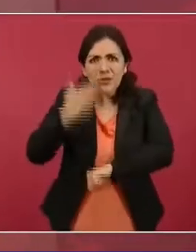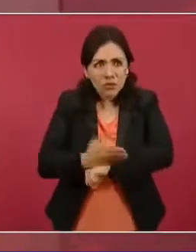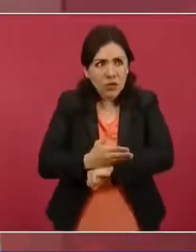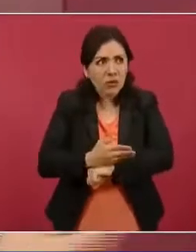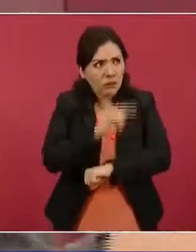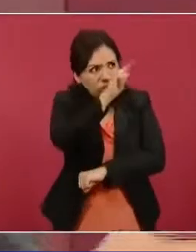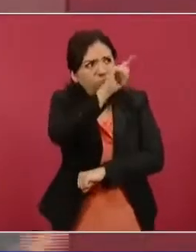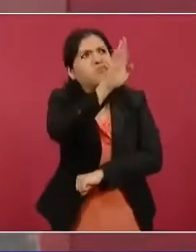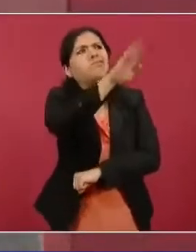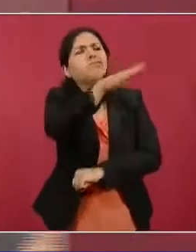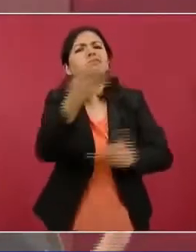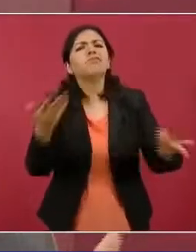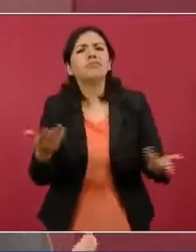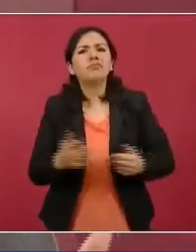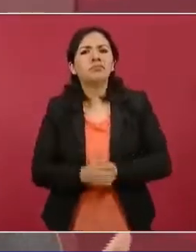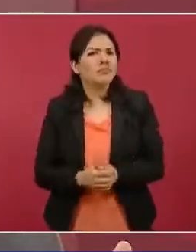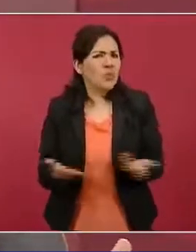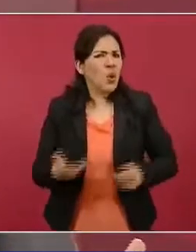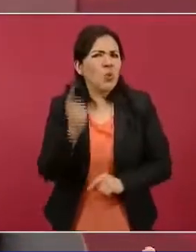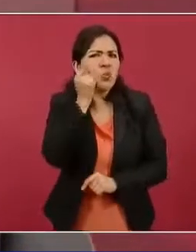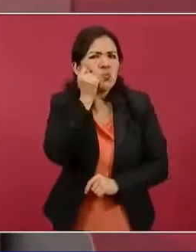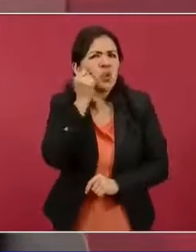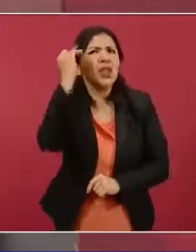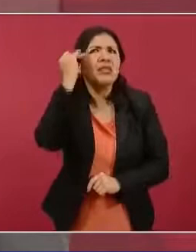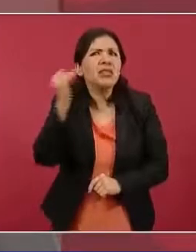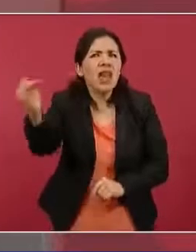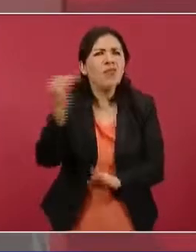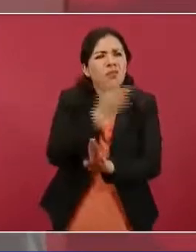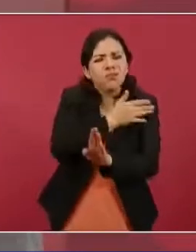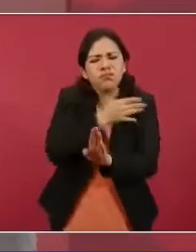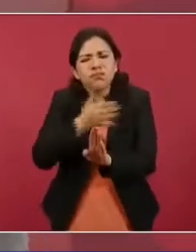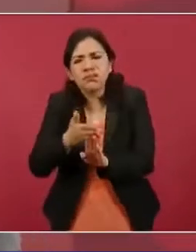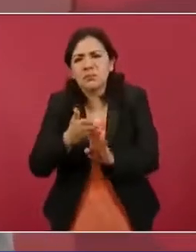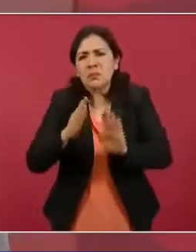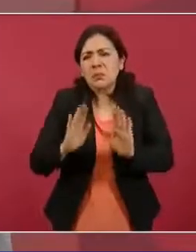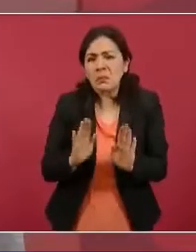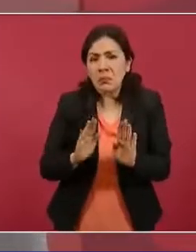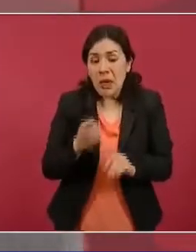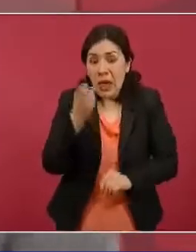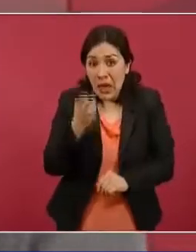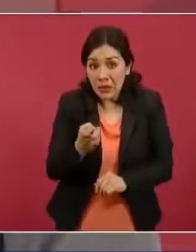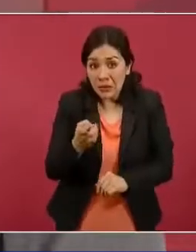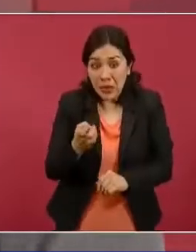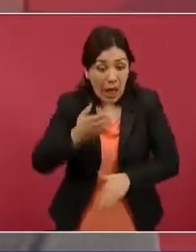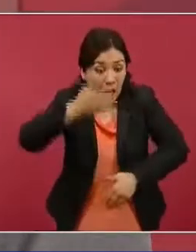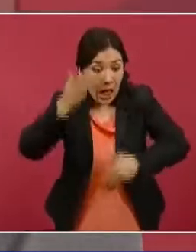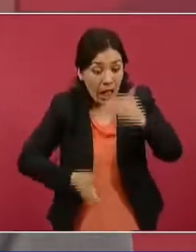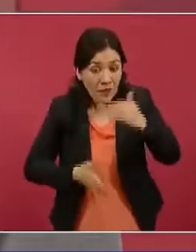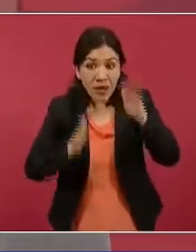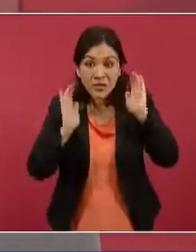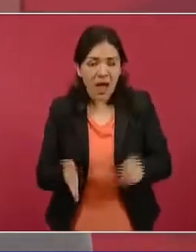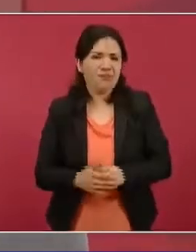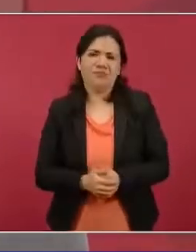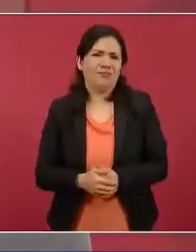porque independientemente del tiempo, esto no prescribe,